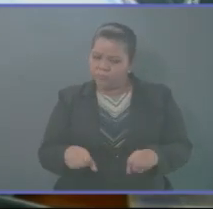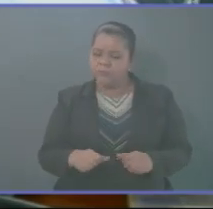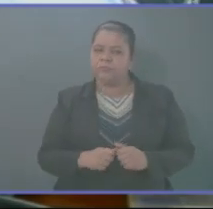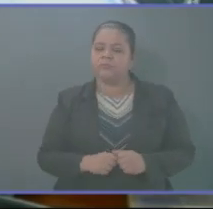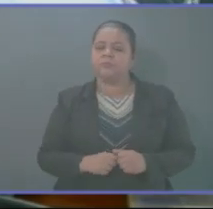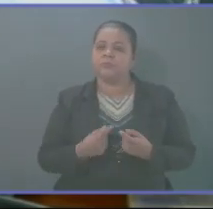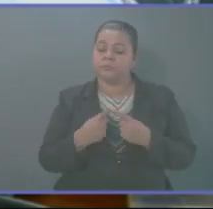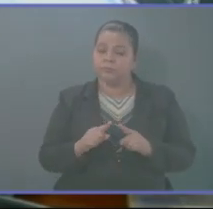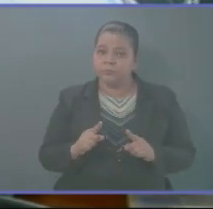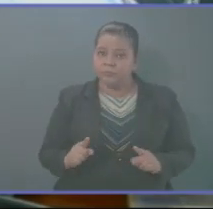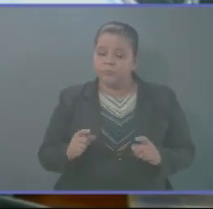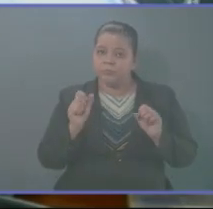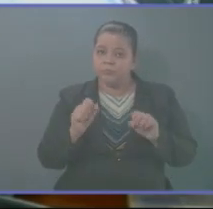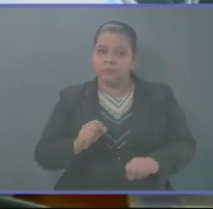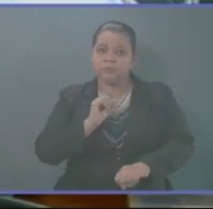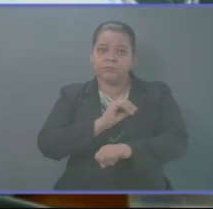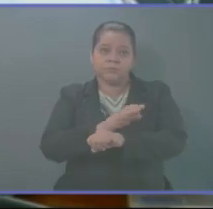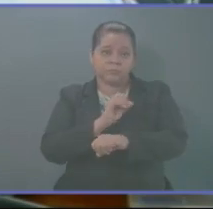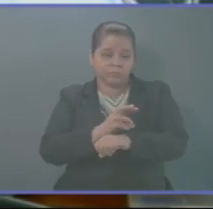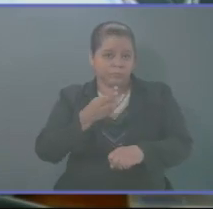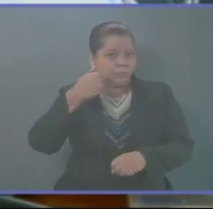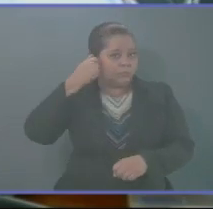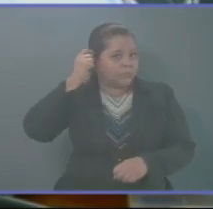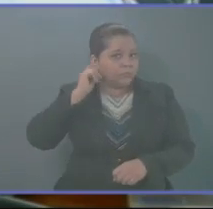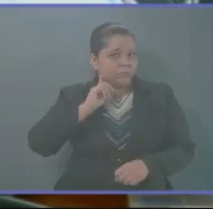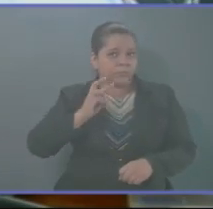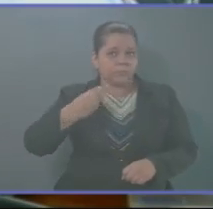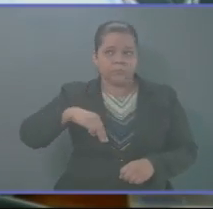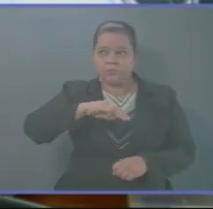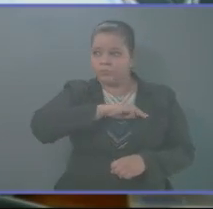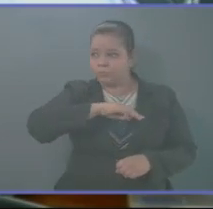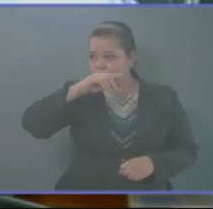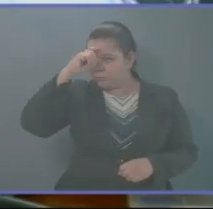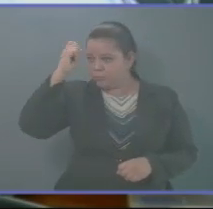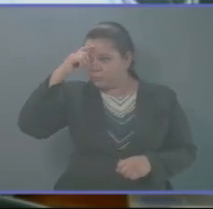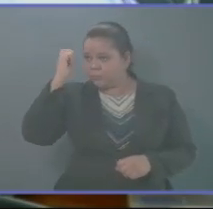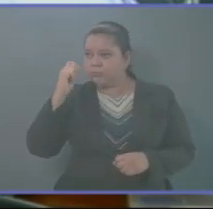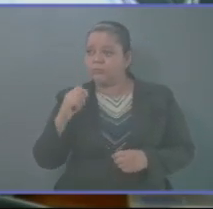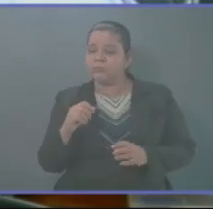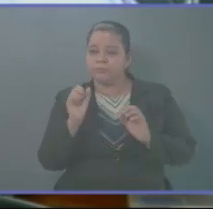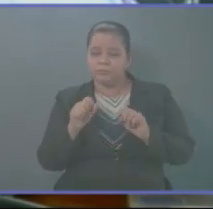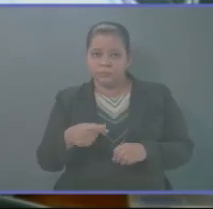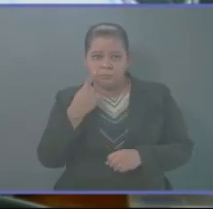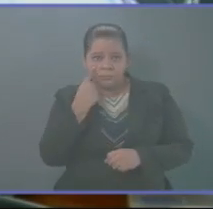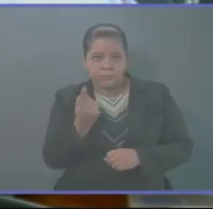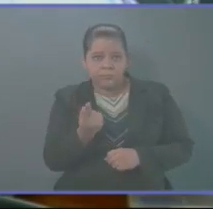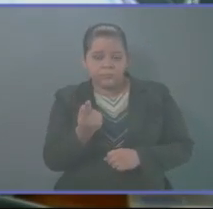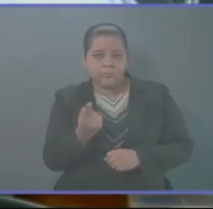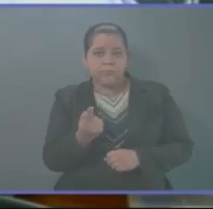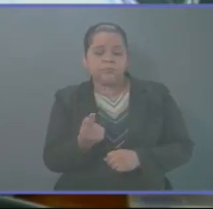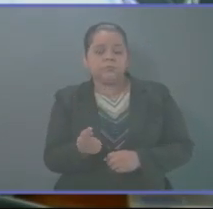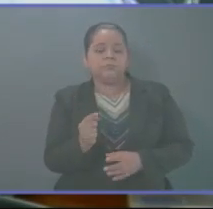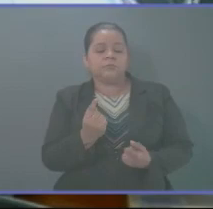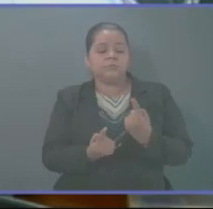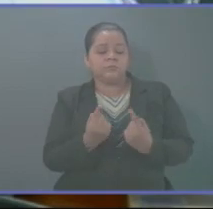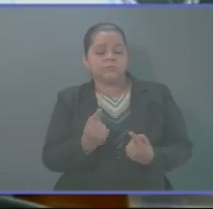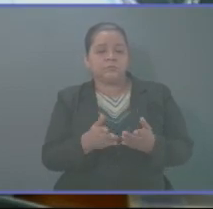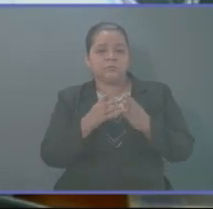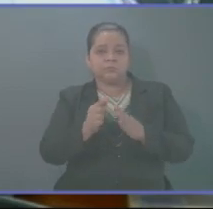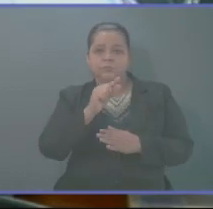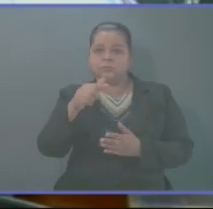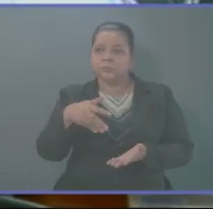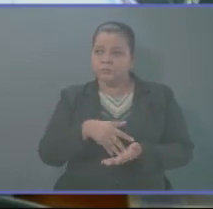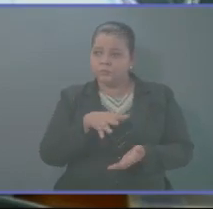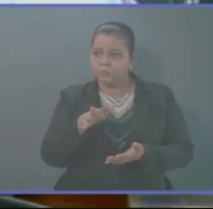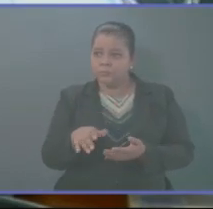sentido de recomendar al ministro de Trabajo que verifique que en las empresas o instituciones públicas